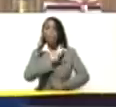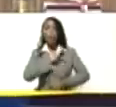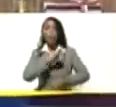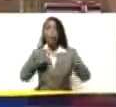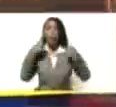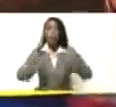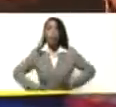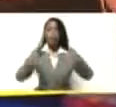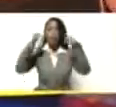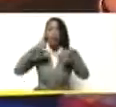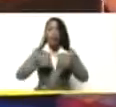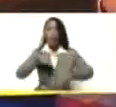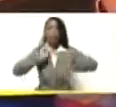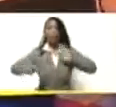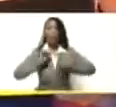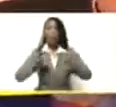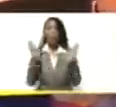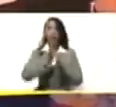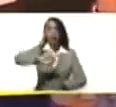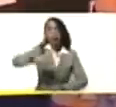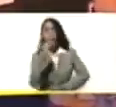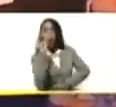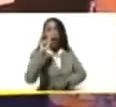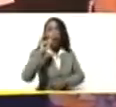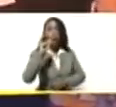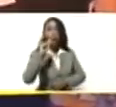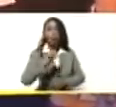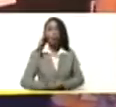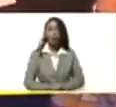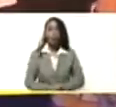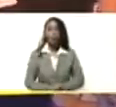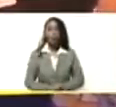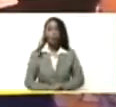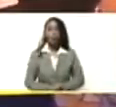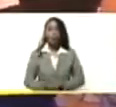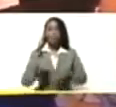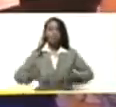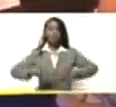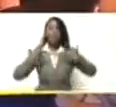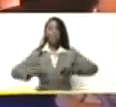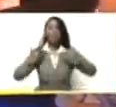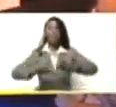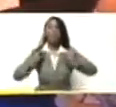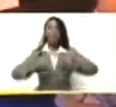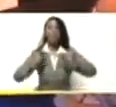humanidad los tambores de sanjuan nada más y nada menos que alegría